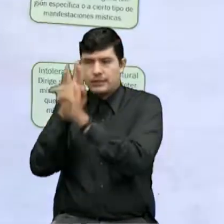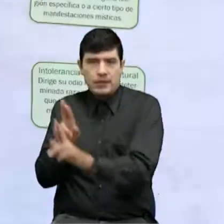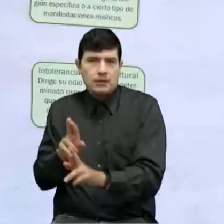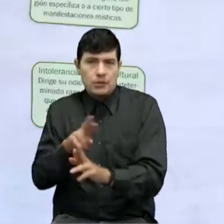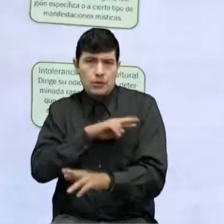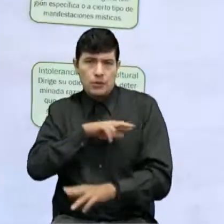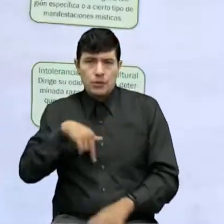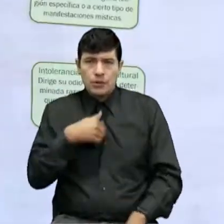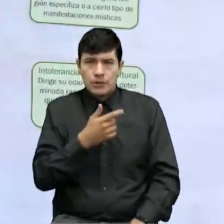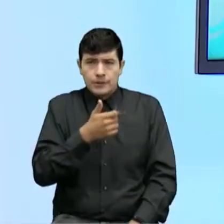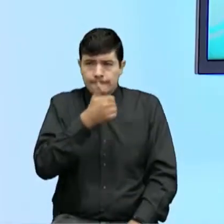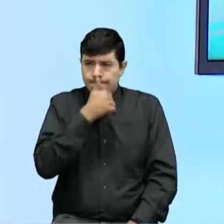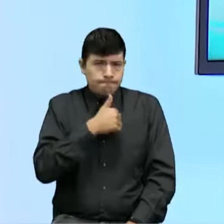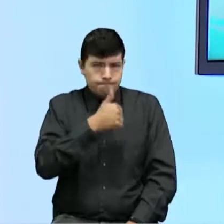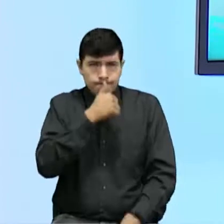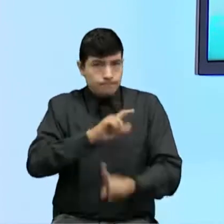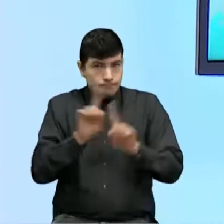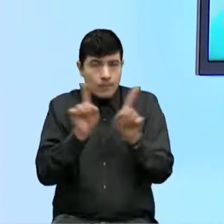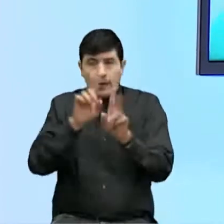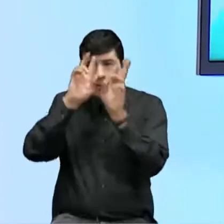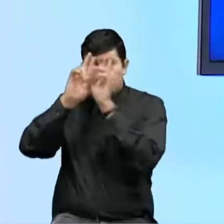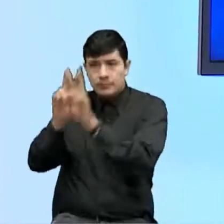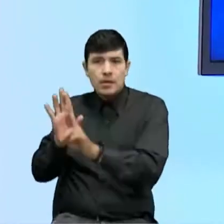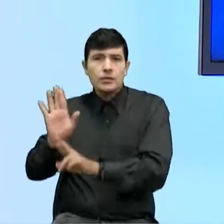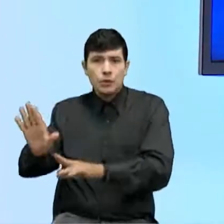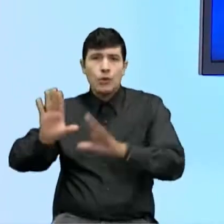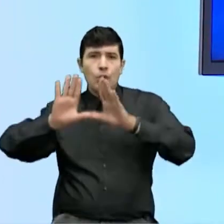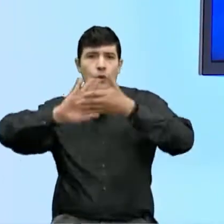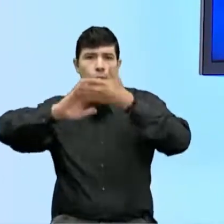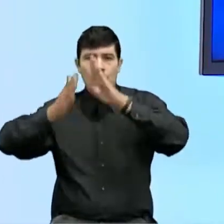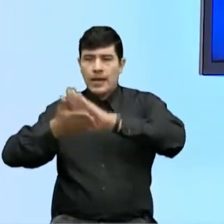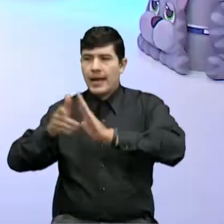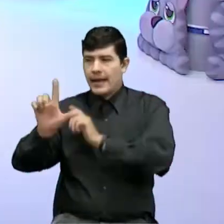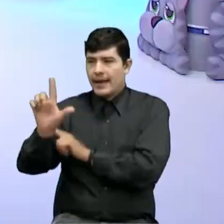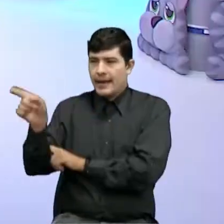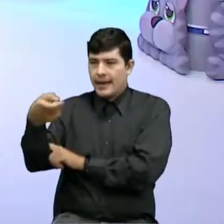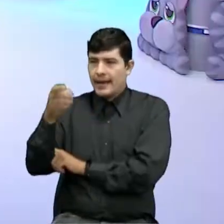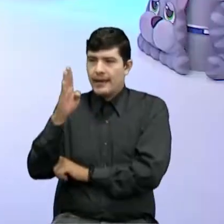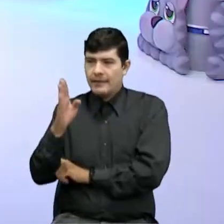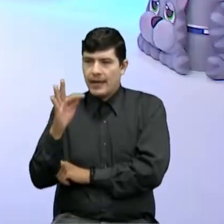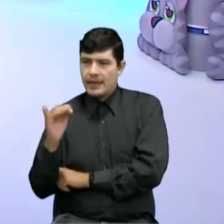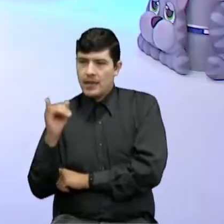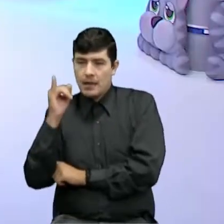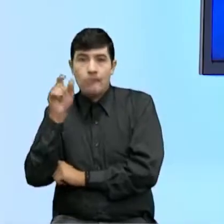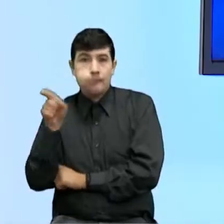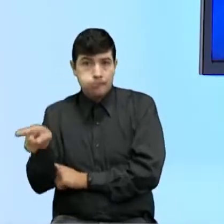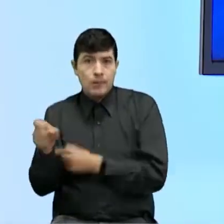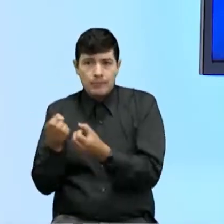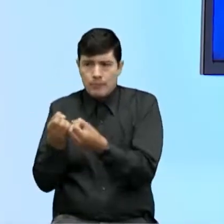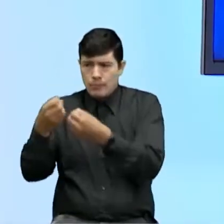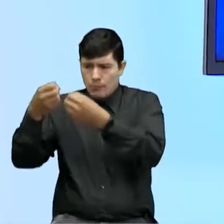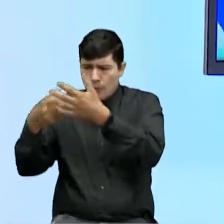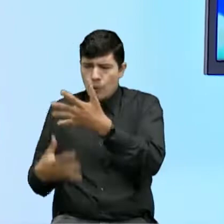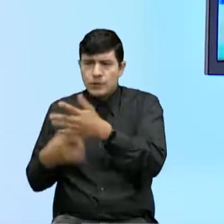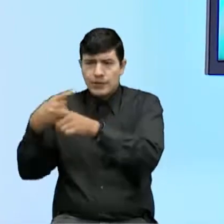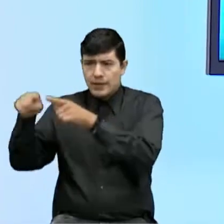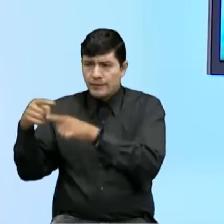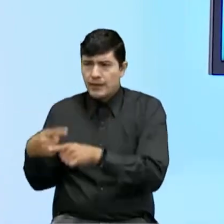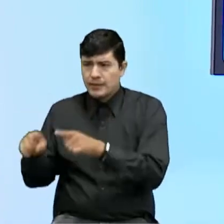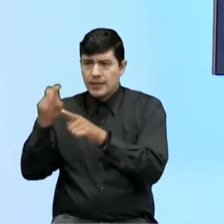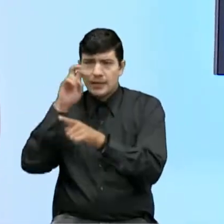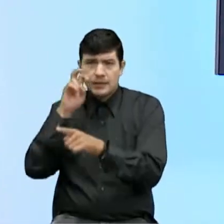intolerantes con esas personas. Que son pertenecen personas a la comunidad LGTBI. Correcto. Sí, porque en realidad pues ahí hay una cantidad de